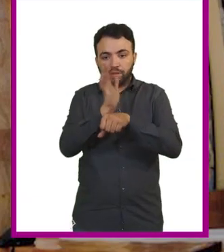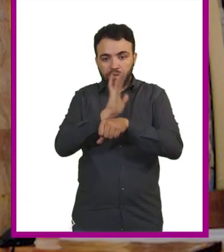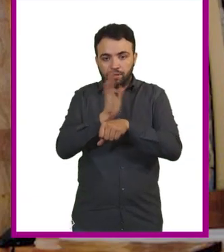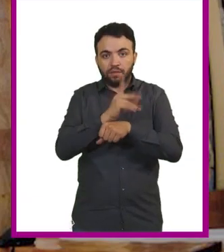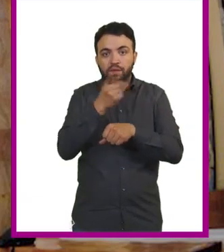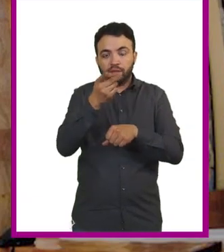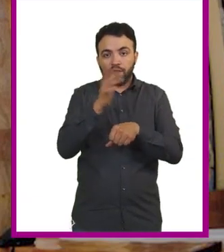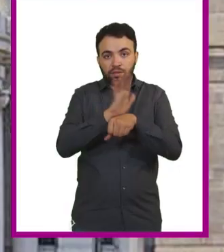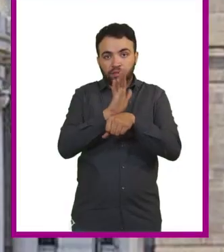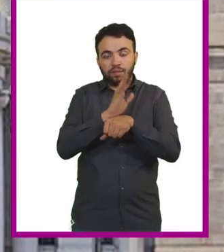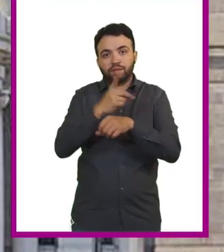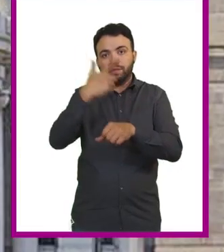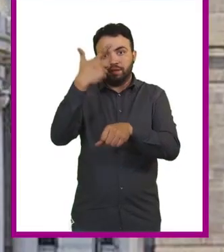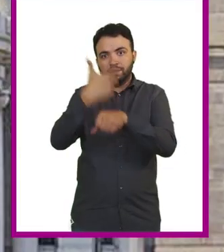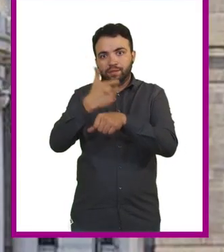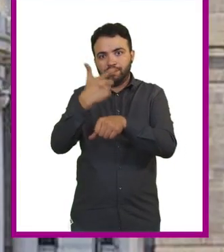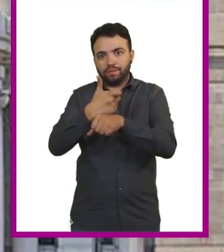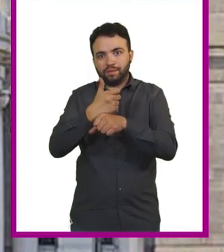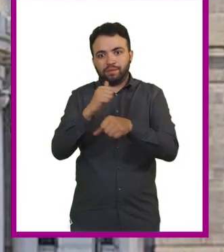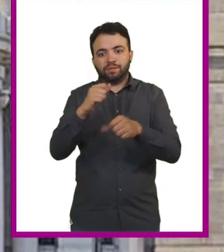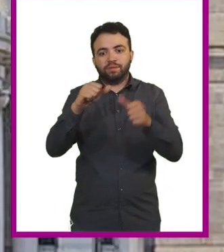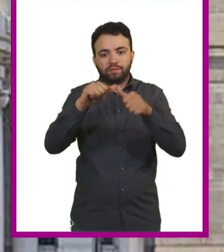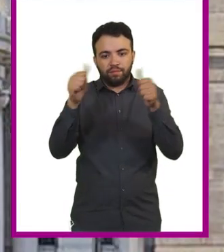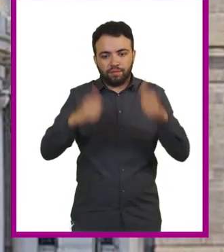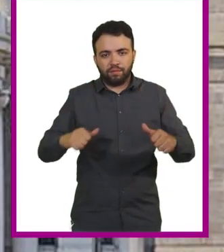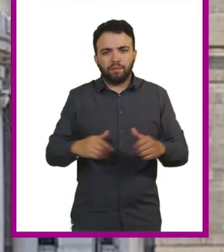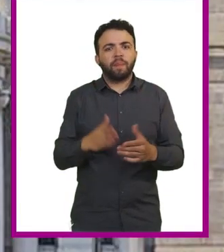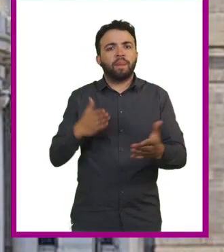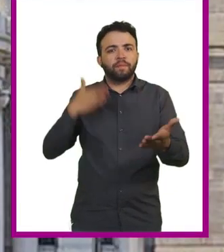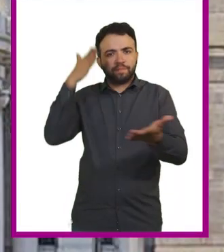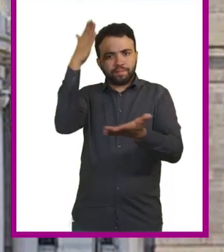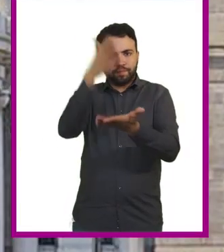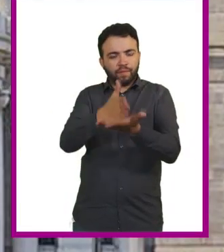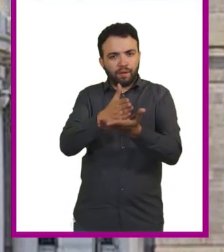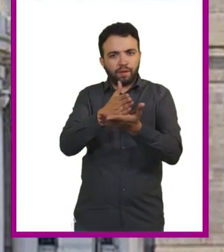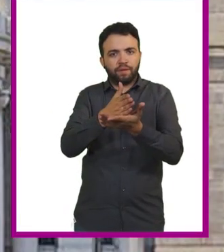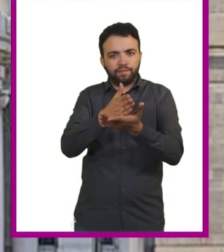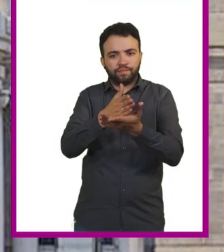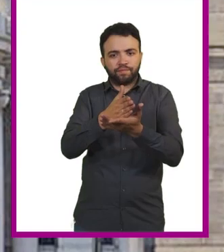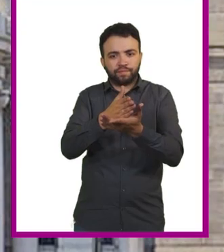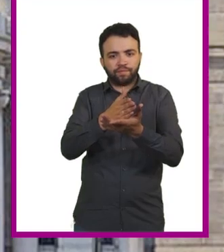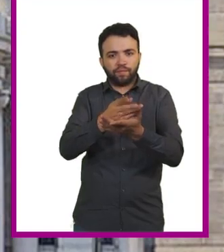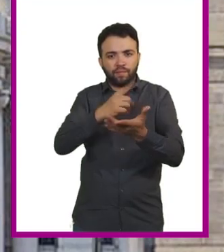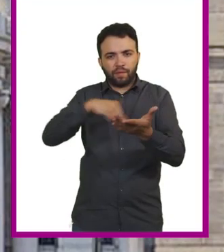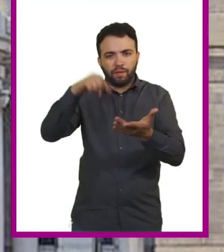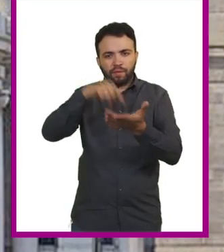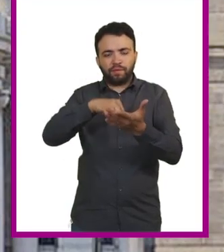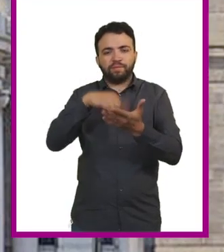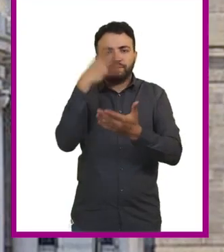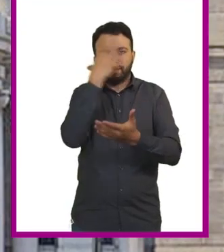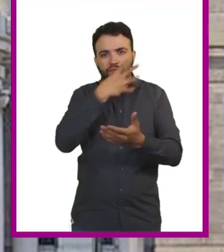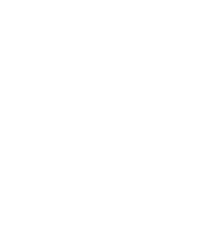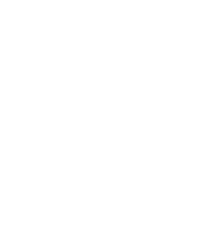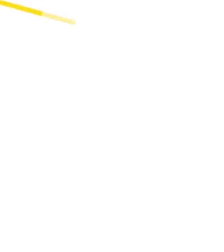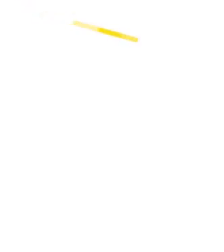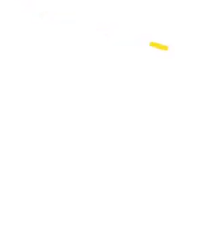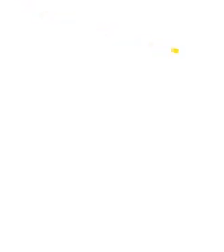como séptimo arte. Vámonos a recorrer el Palacio de Bellas Artes. Esto es, de los tesoros a la